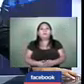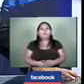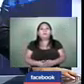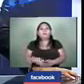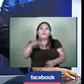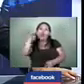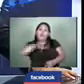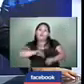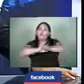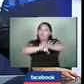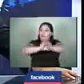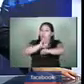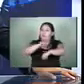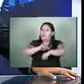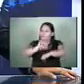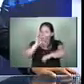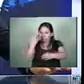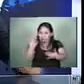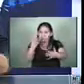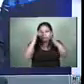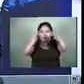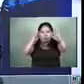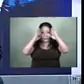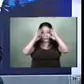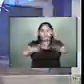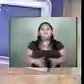Hacemos la primera pausa y ya regresamos con más información.